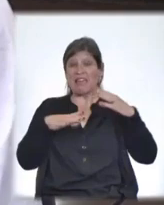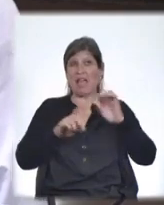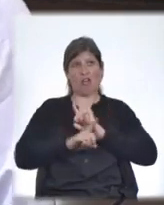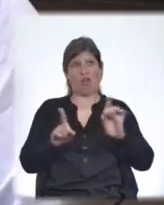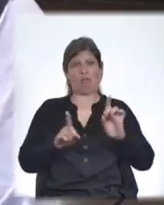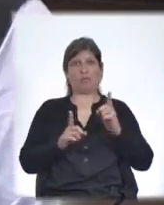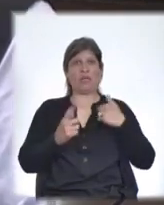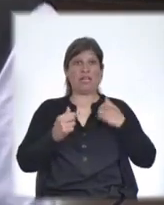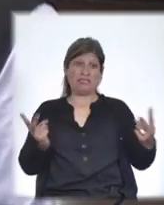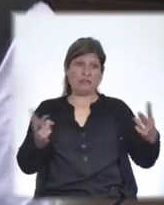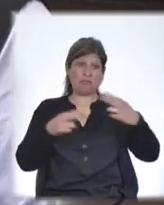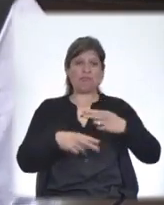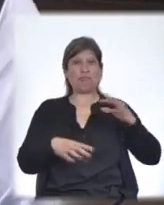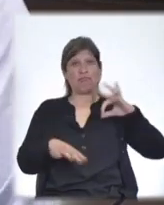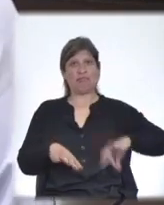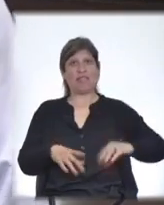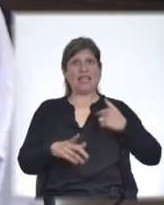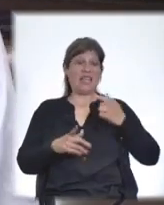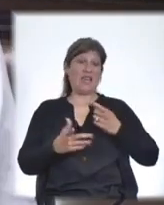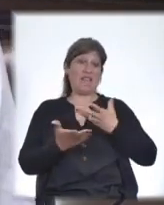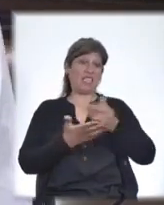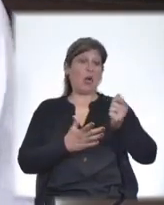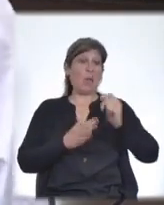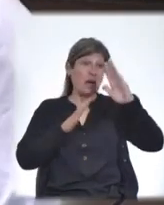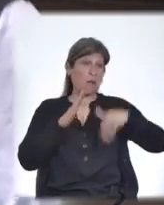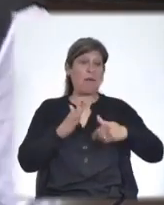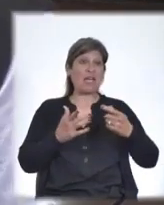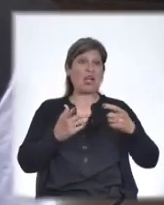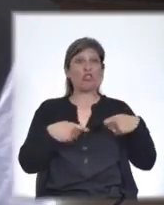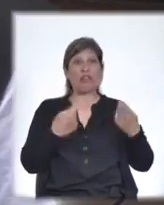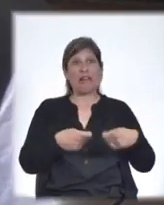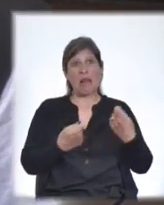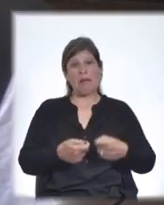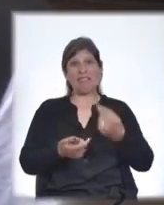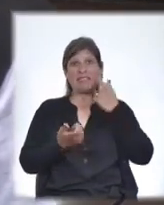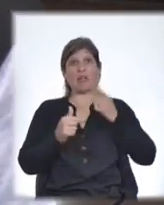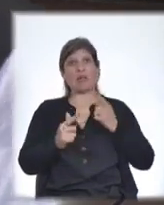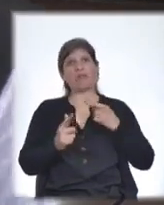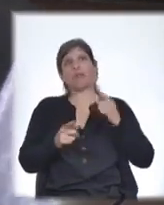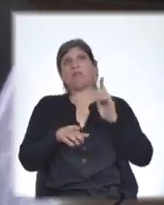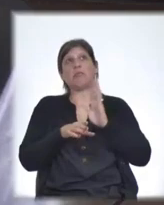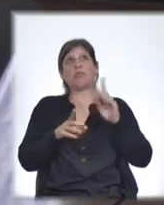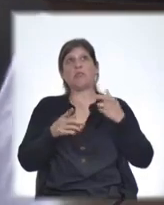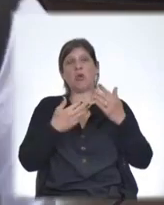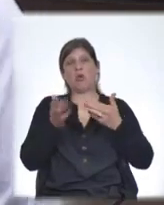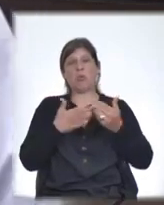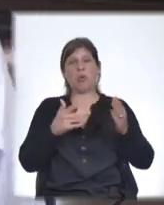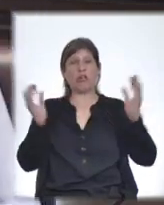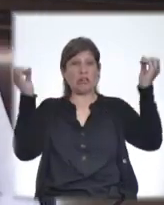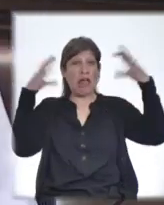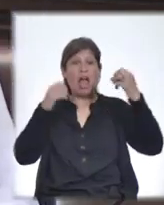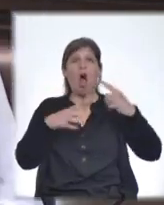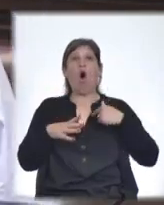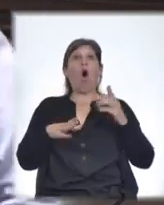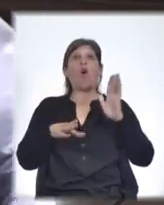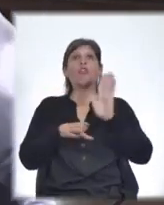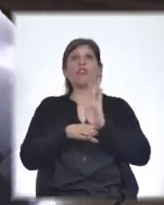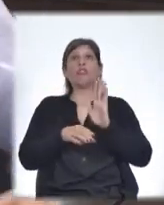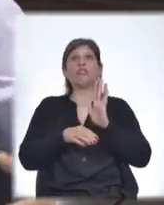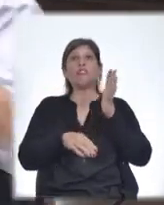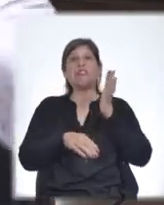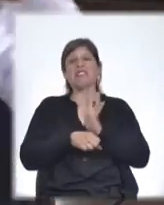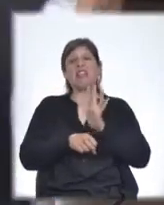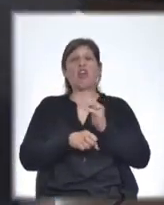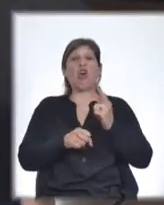te recortan el salario, vas a comprar menos en el almacén, por más que seas un mago y hayas hecho 5 cursos en internet